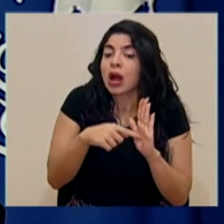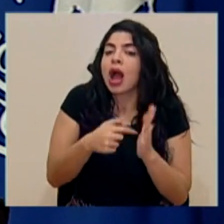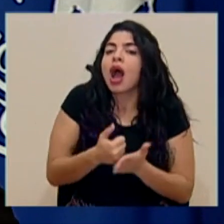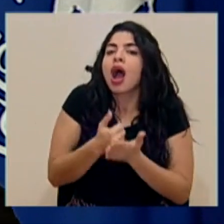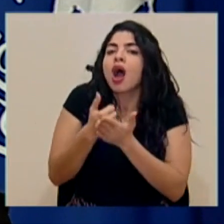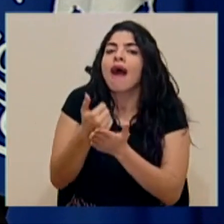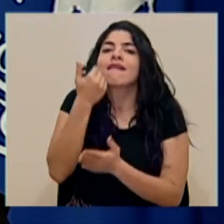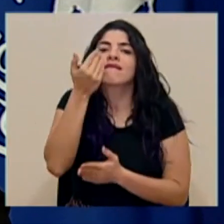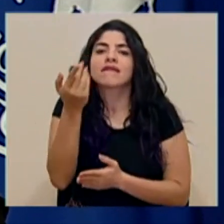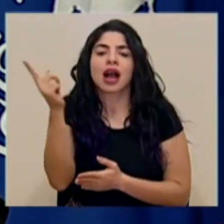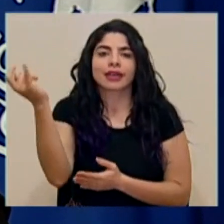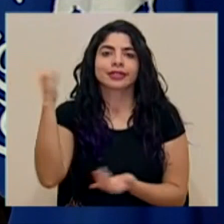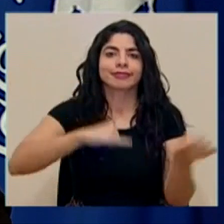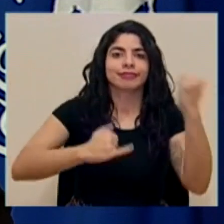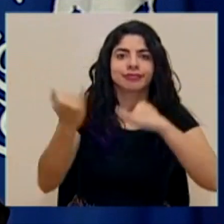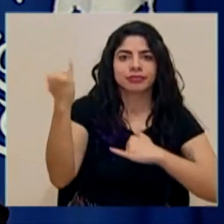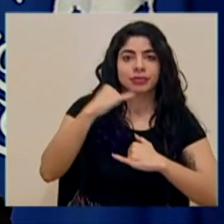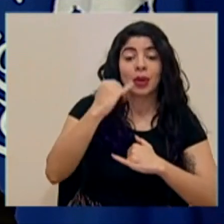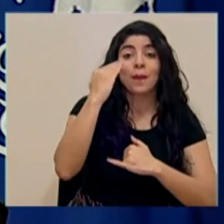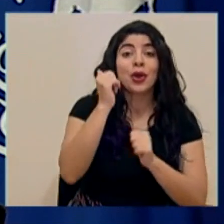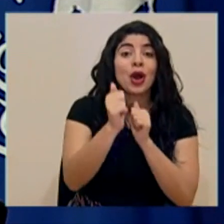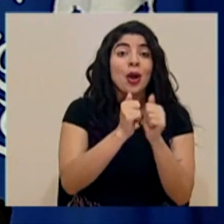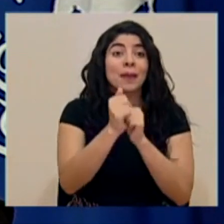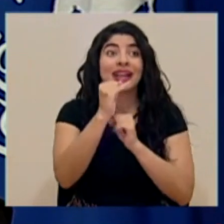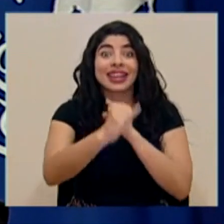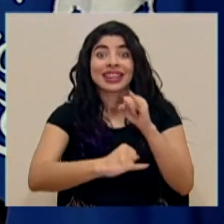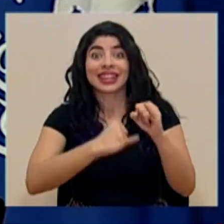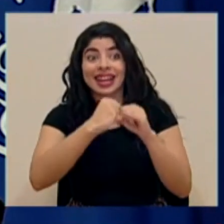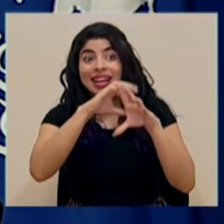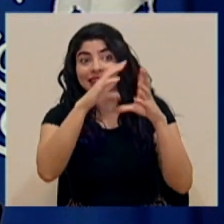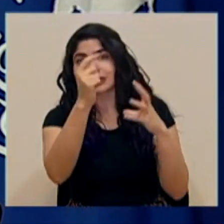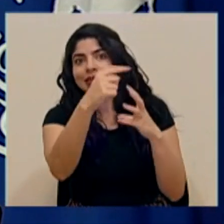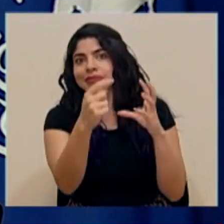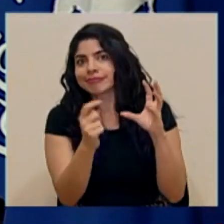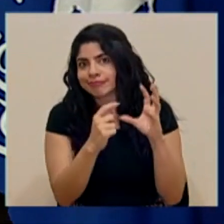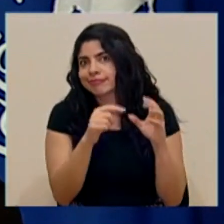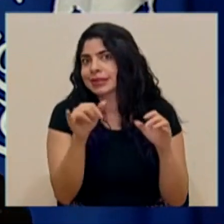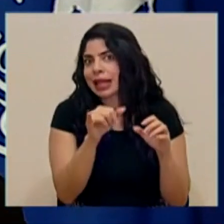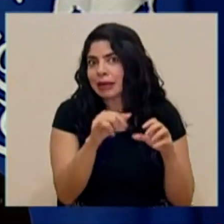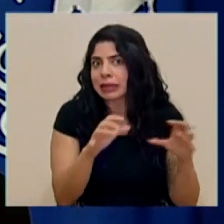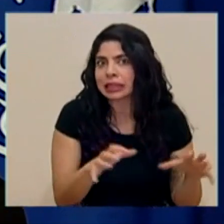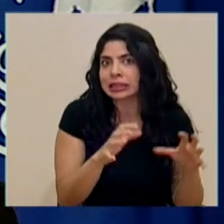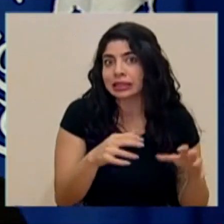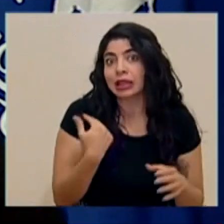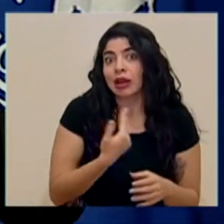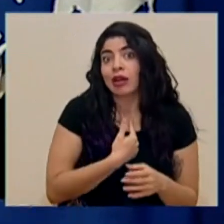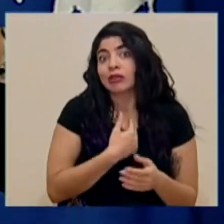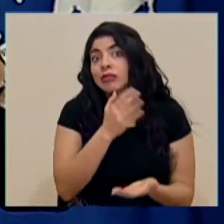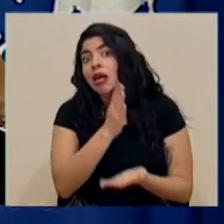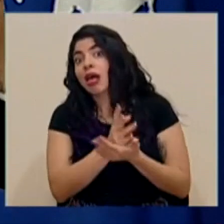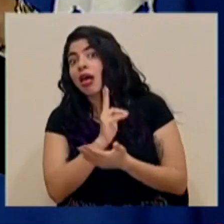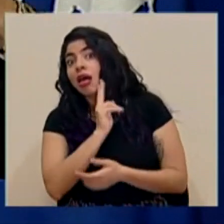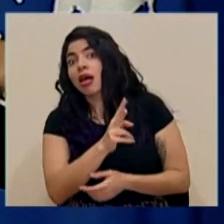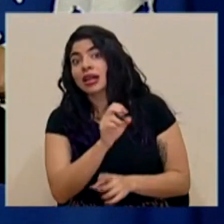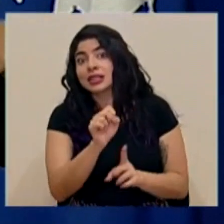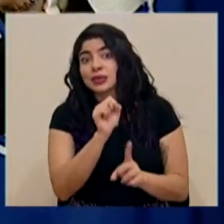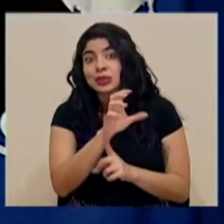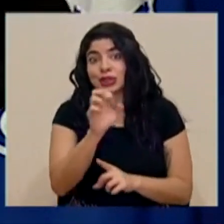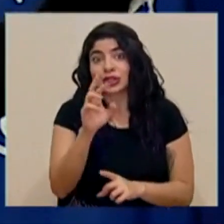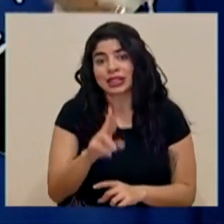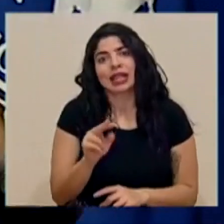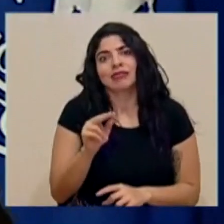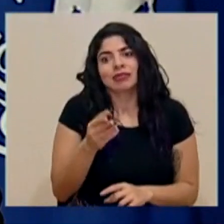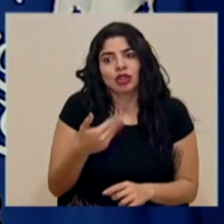turistas, porque también la competencia internacional pues hace lo suyo, y nosotros no podemos dejar de mirar esa situación de Costa Rica